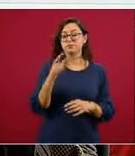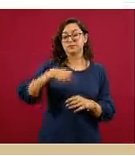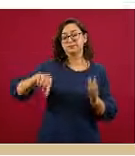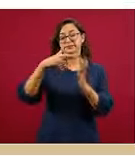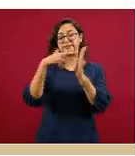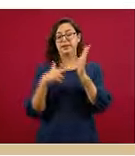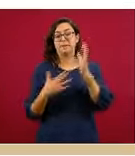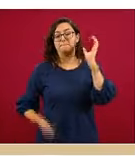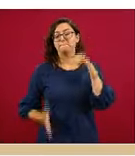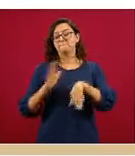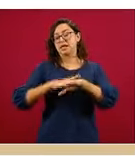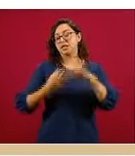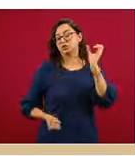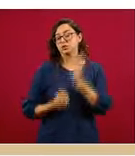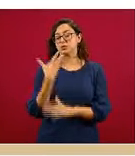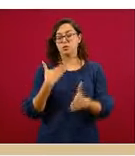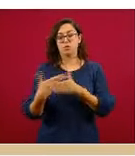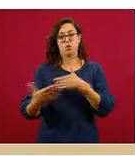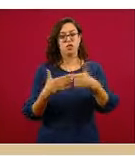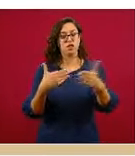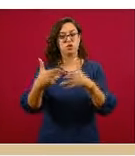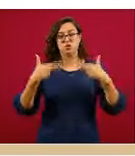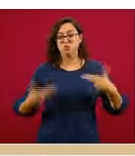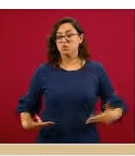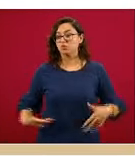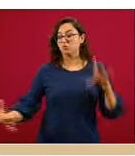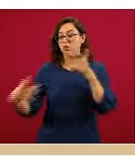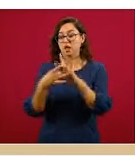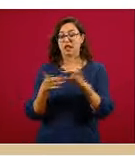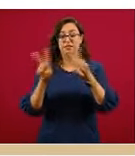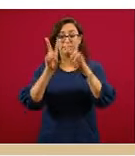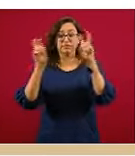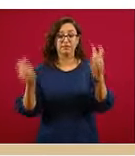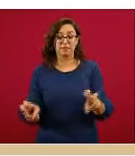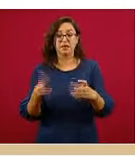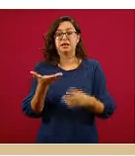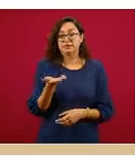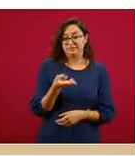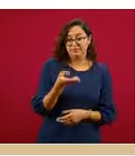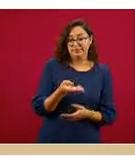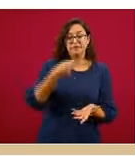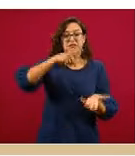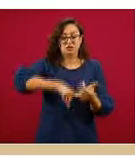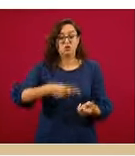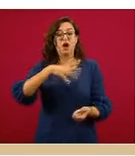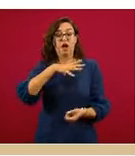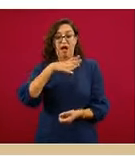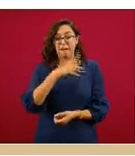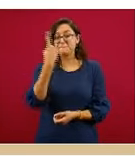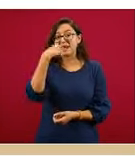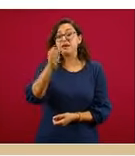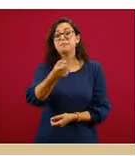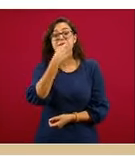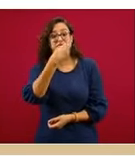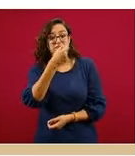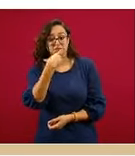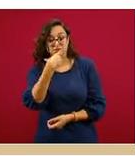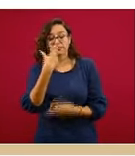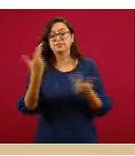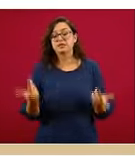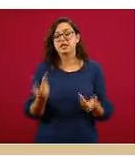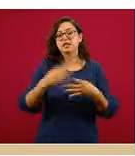progresistas y más humanos en el mundo con respecto al manejo medicinal de la cannabis. Muy importante hacerles comentar, y me recuerda